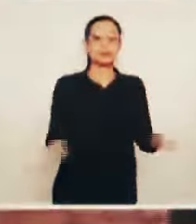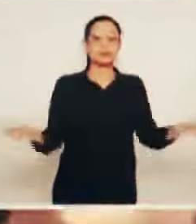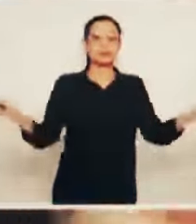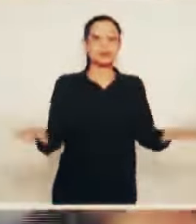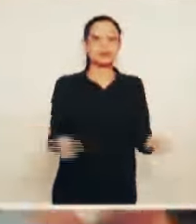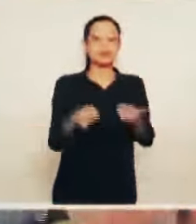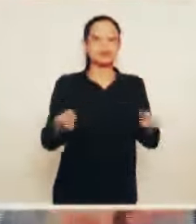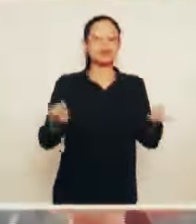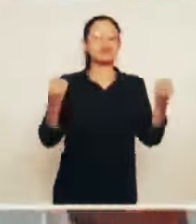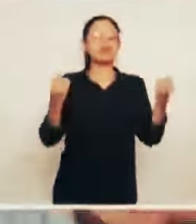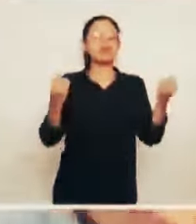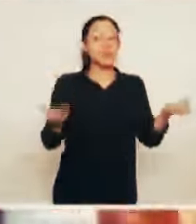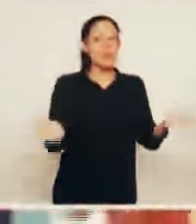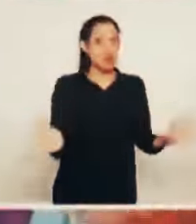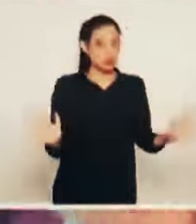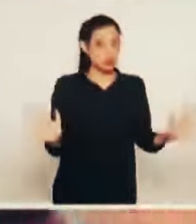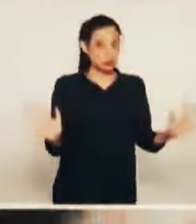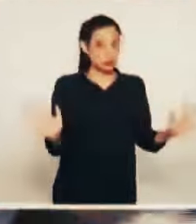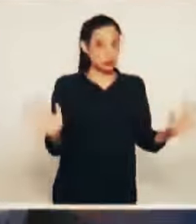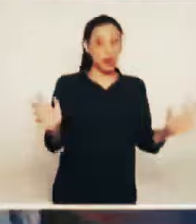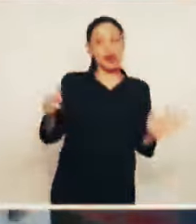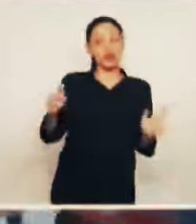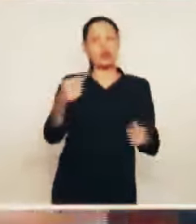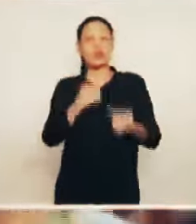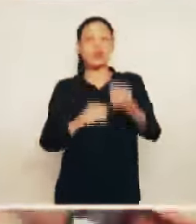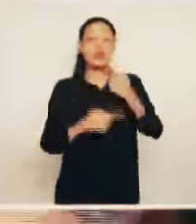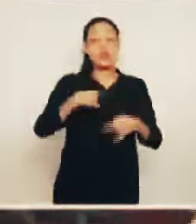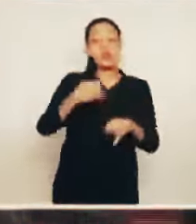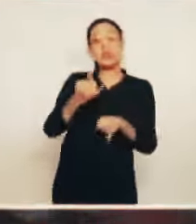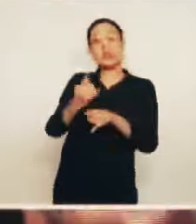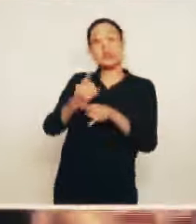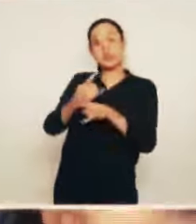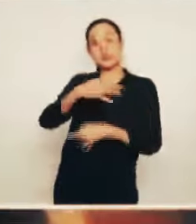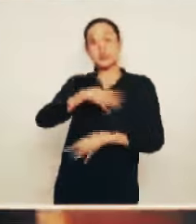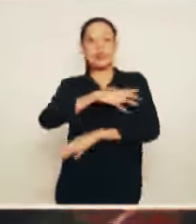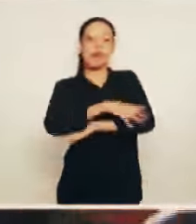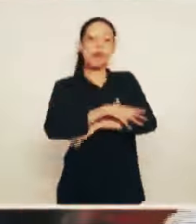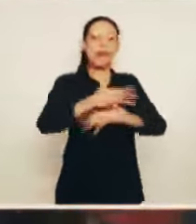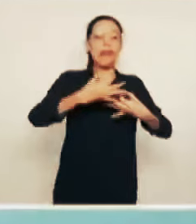Y bueno, y así con los modales y todo,